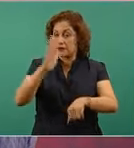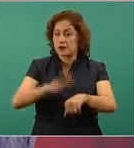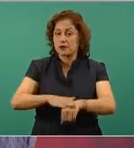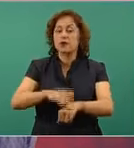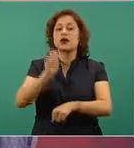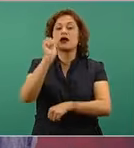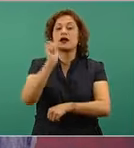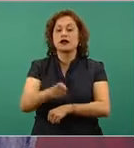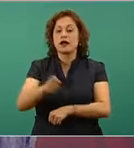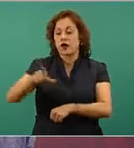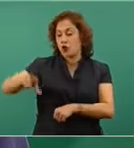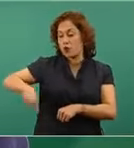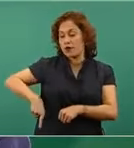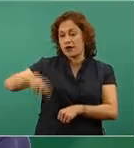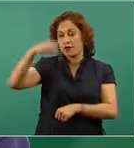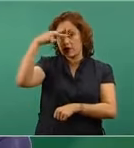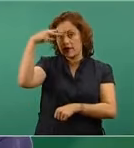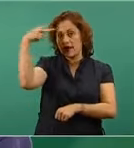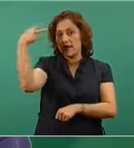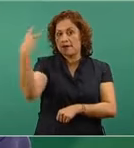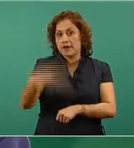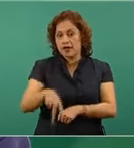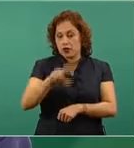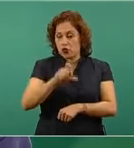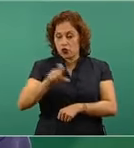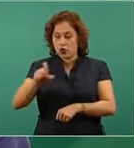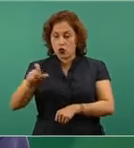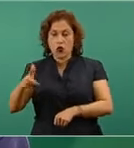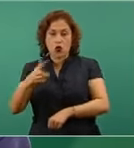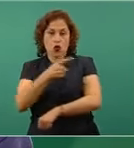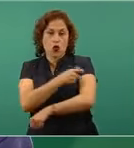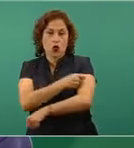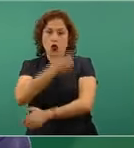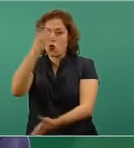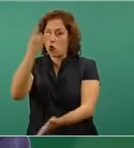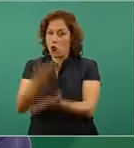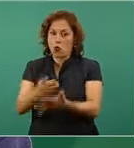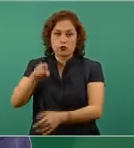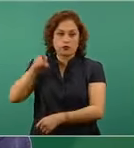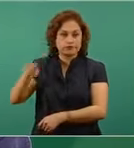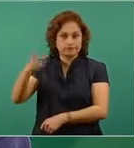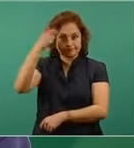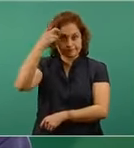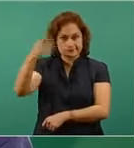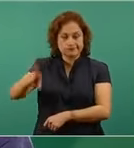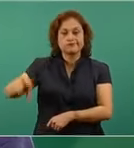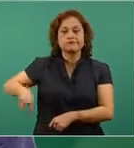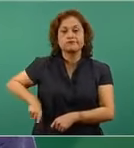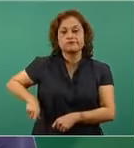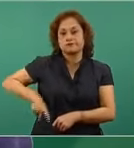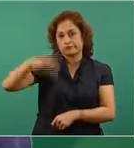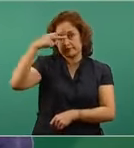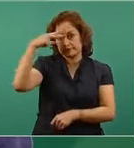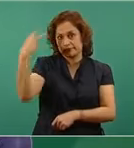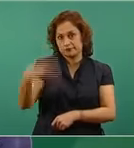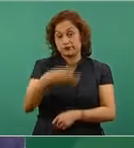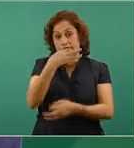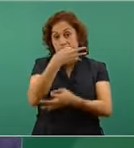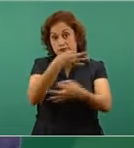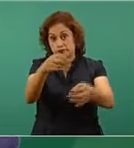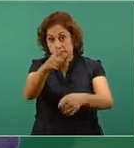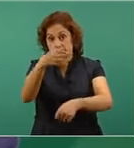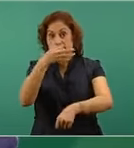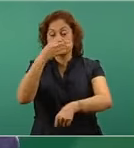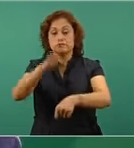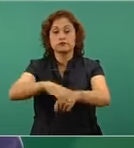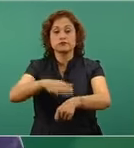vacunas contra COVID-19. Ese es el recordatorio principal que queremos hacer. Si a usted le ofrecen vacunas contra COVID y